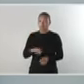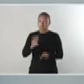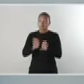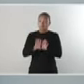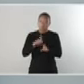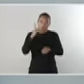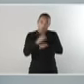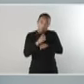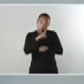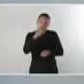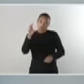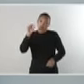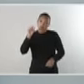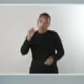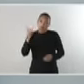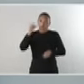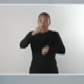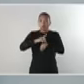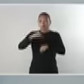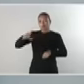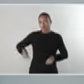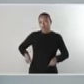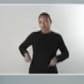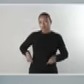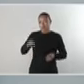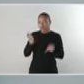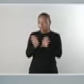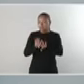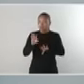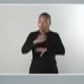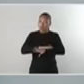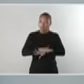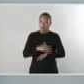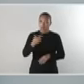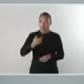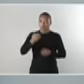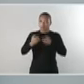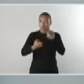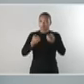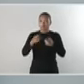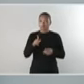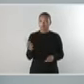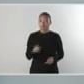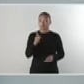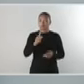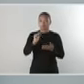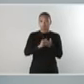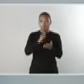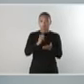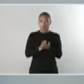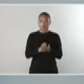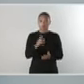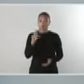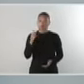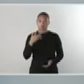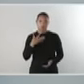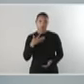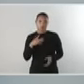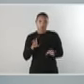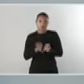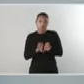vamos a redistribuir el gasto público en Tamaulipas no podemos sostener el concepto que de cada 100 pesos